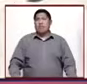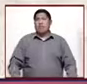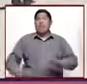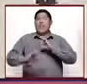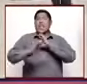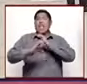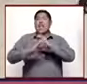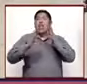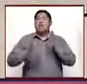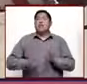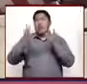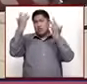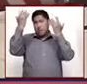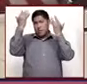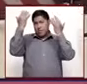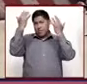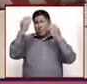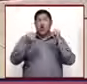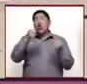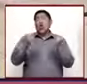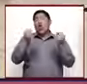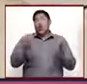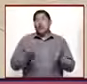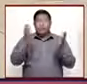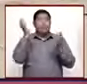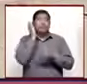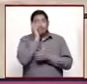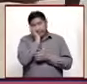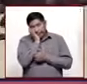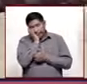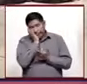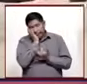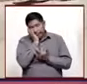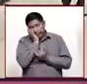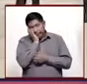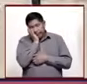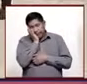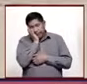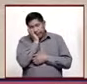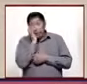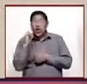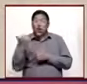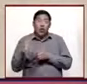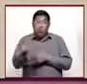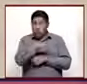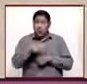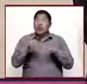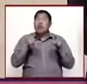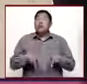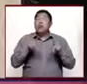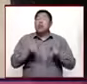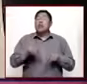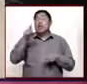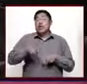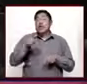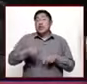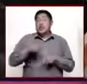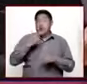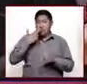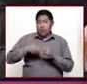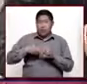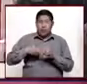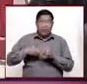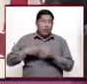Camiones que están esperando, conductores que están aguardando y por este otro lado también gente del lugar que señalan que necesitan